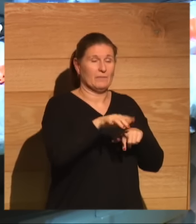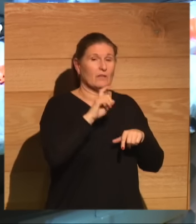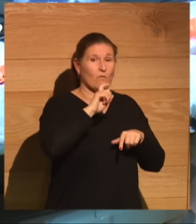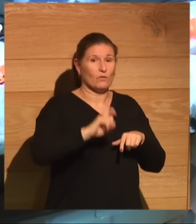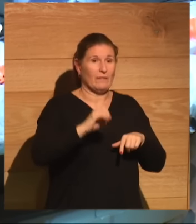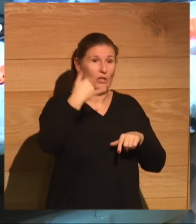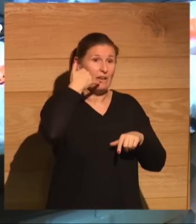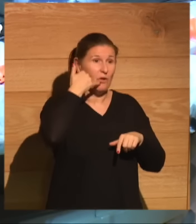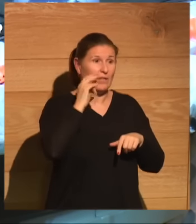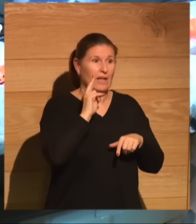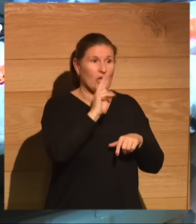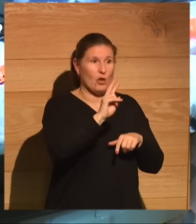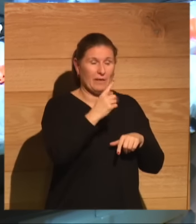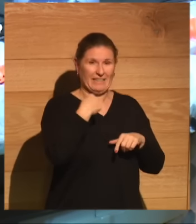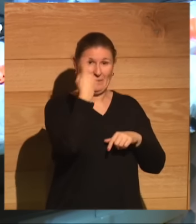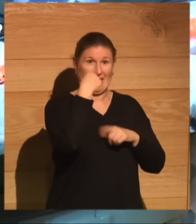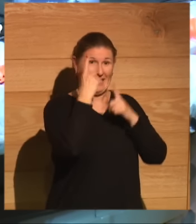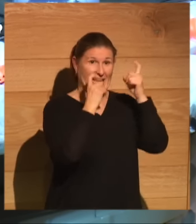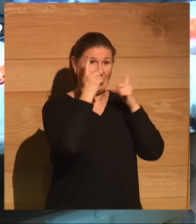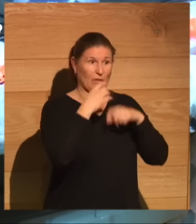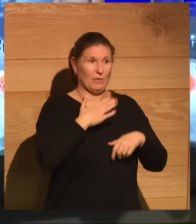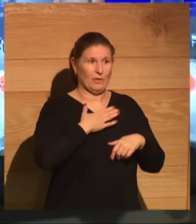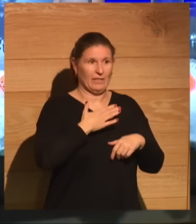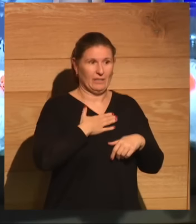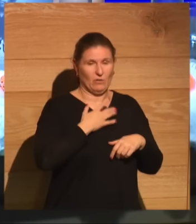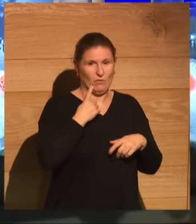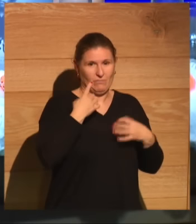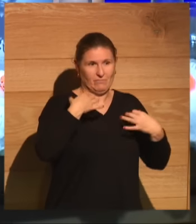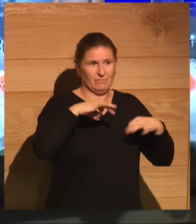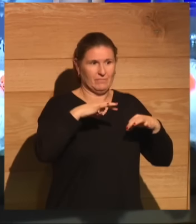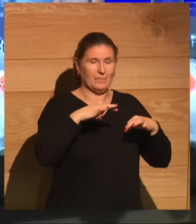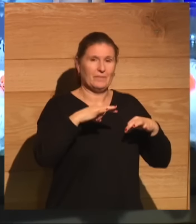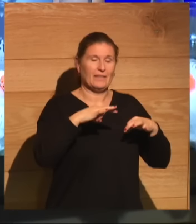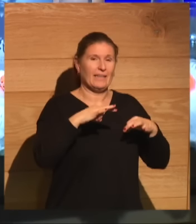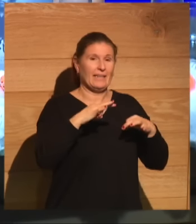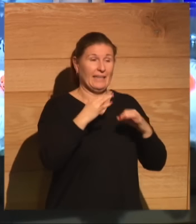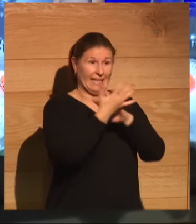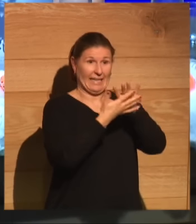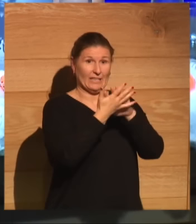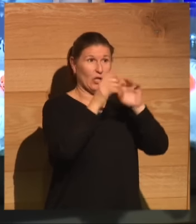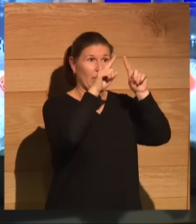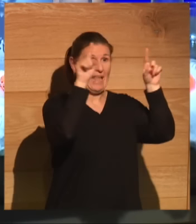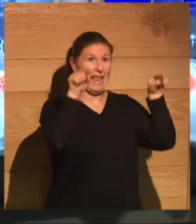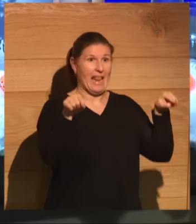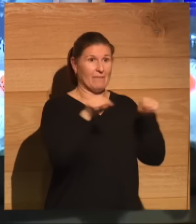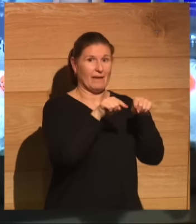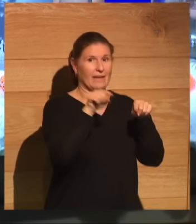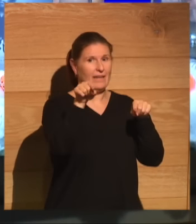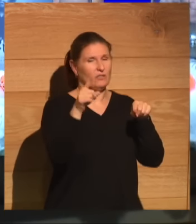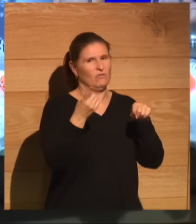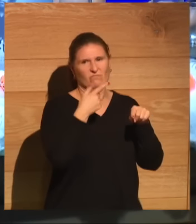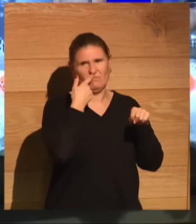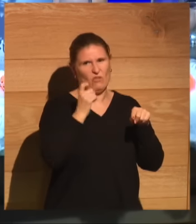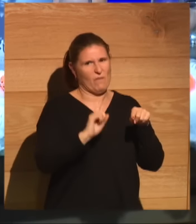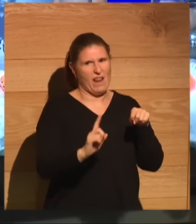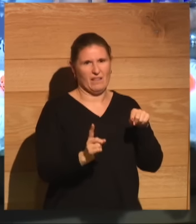sí, estaréis viendo el gesto que estoy haciendo, porque en mi humilde opinión, estoy haciendo el gesto del bar, porque en mi humilde opinión esto no ha entrado. A mí me parece